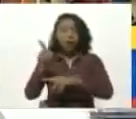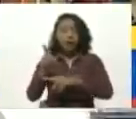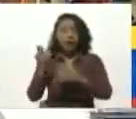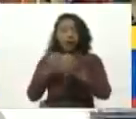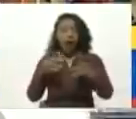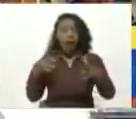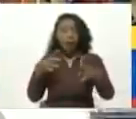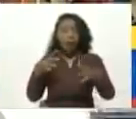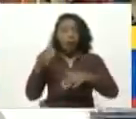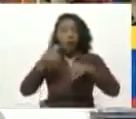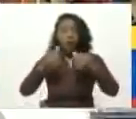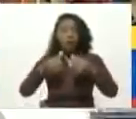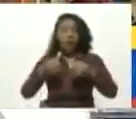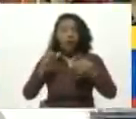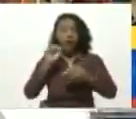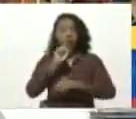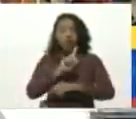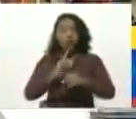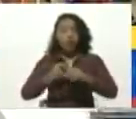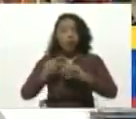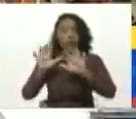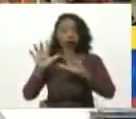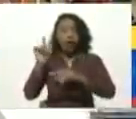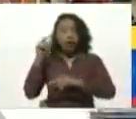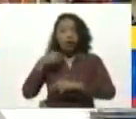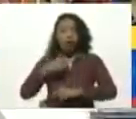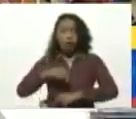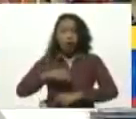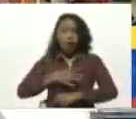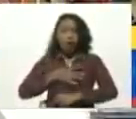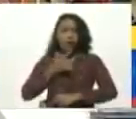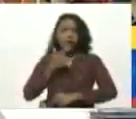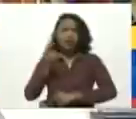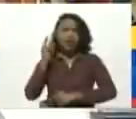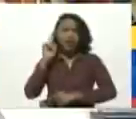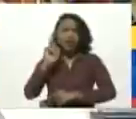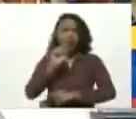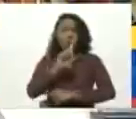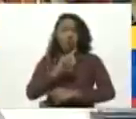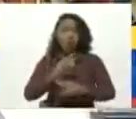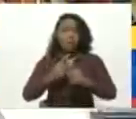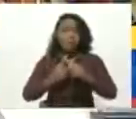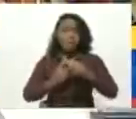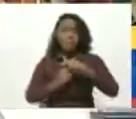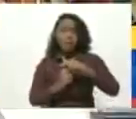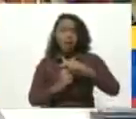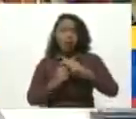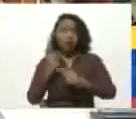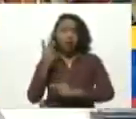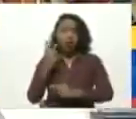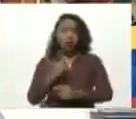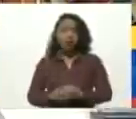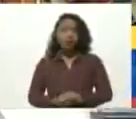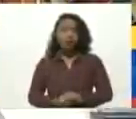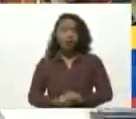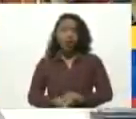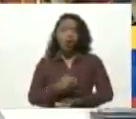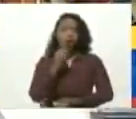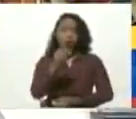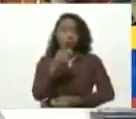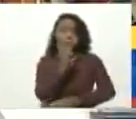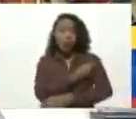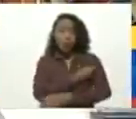electoral. Ahorita pudiéramos hacer el 1+2. Si usted esté